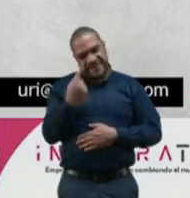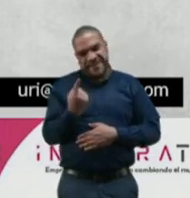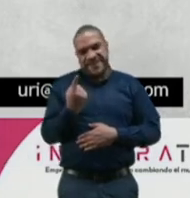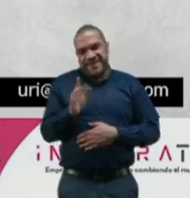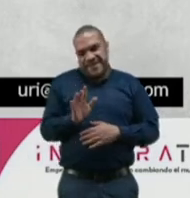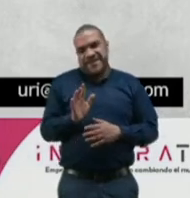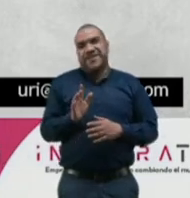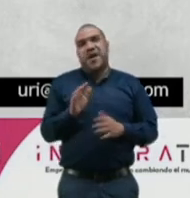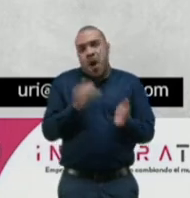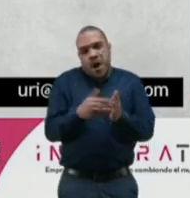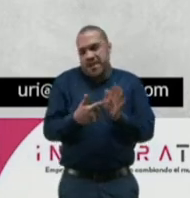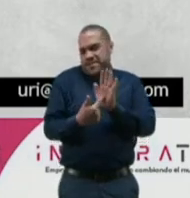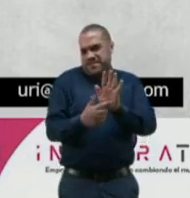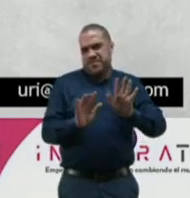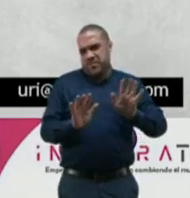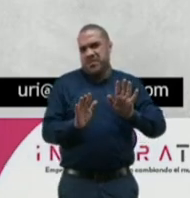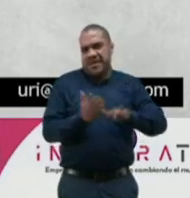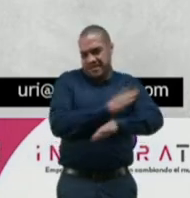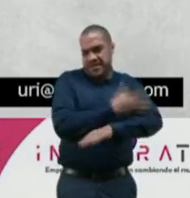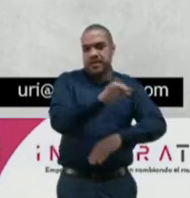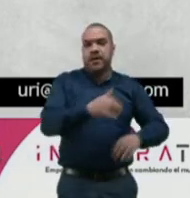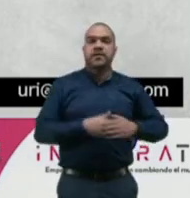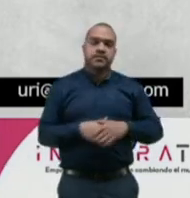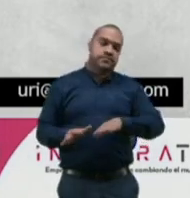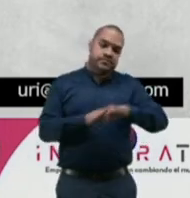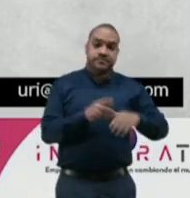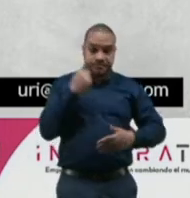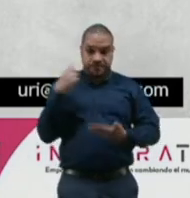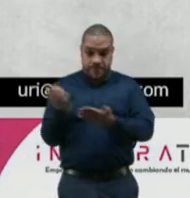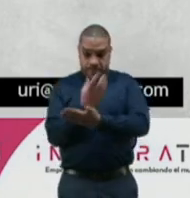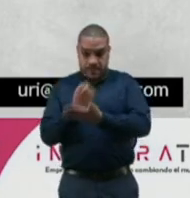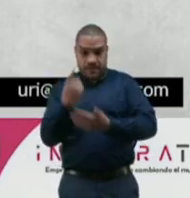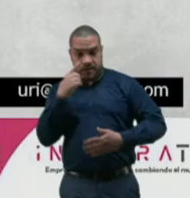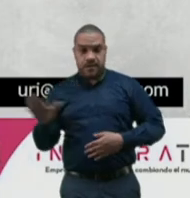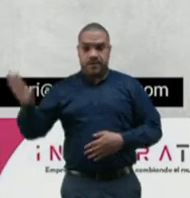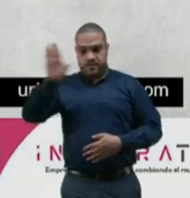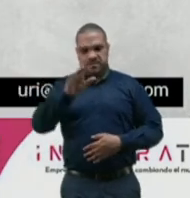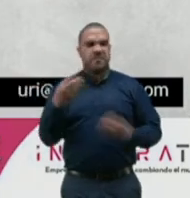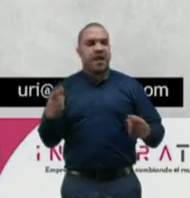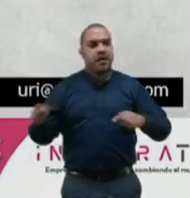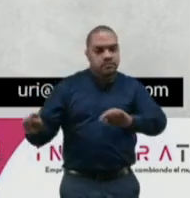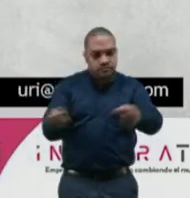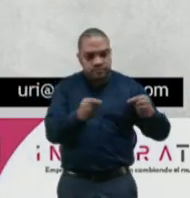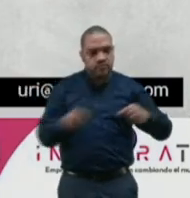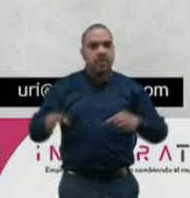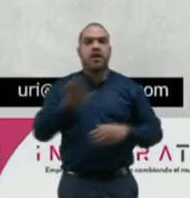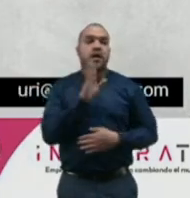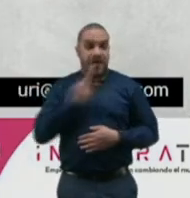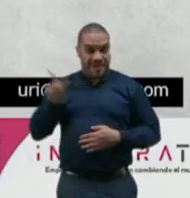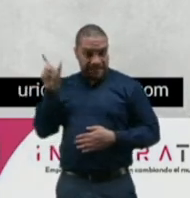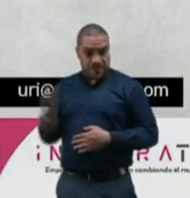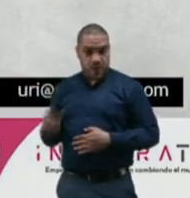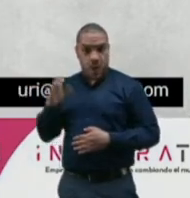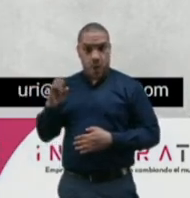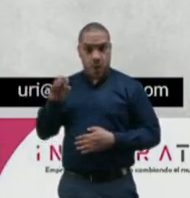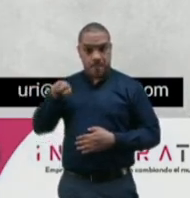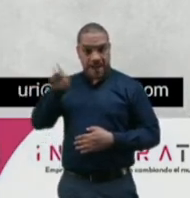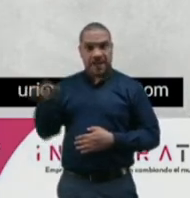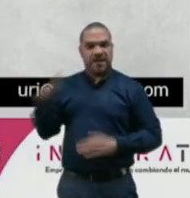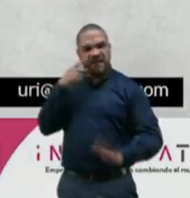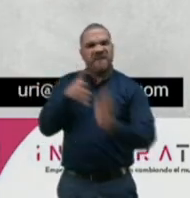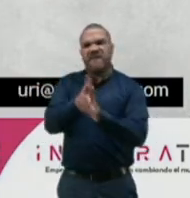hablado y luego les voy a traer la siguiente diapositiva para la discusión que nos mencionó Omar antes. ¿Qué